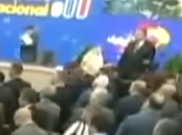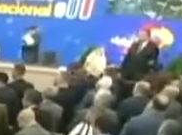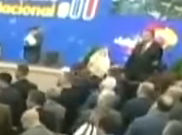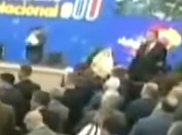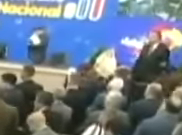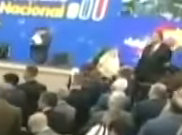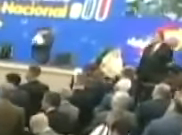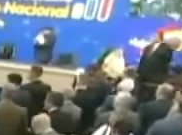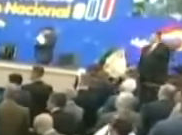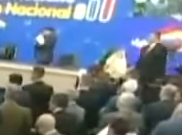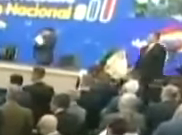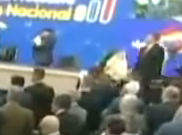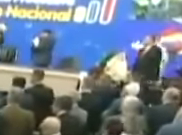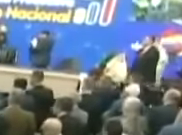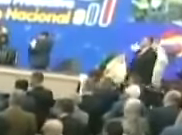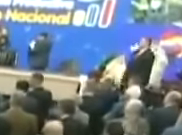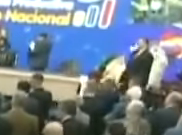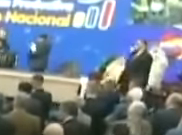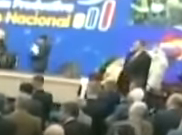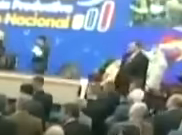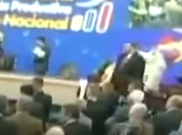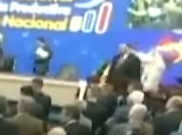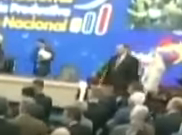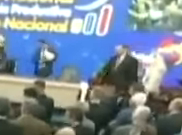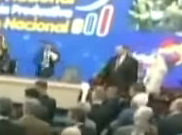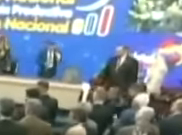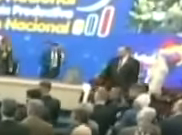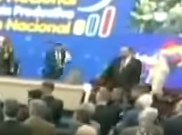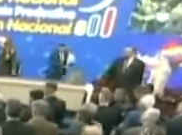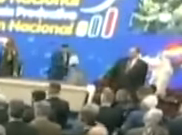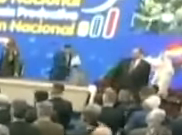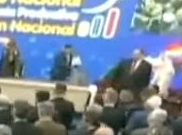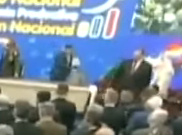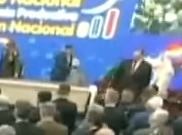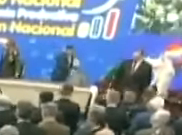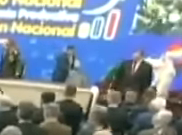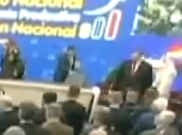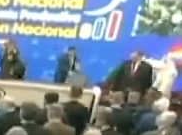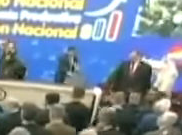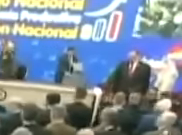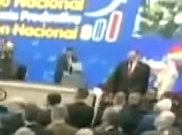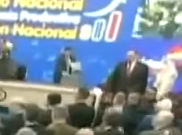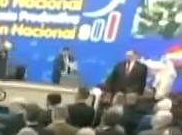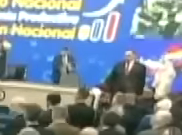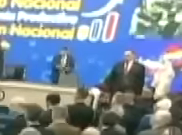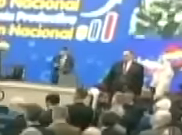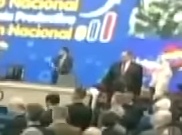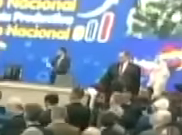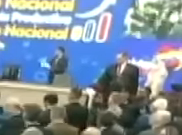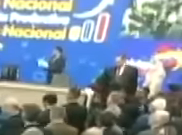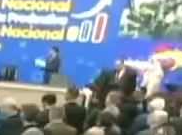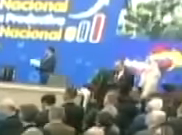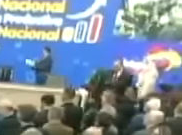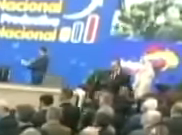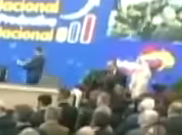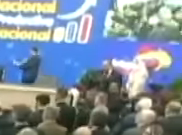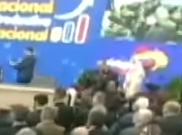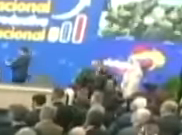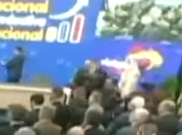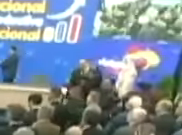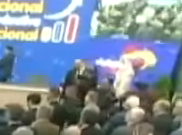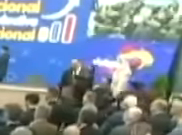la industria petrolera nacional con un crecimiento del 12%. Asimismo, también el sector agricultura ha hecho también anuncios